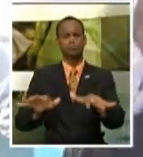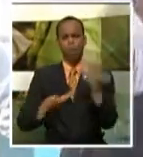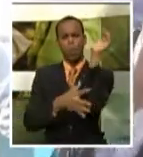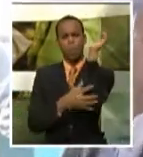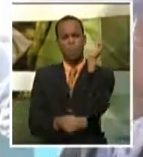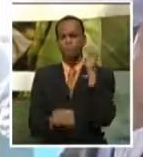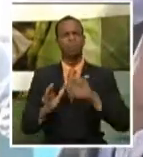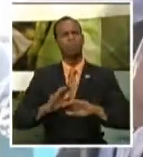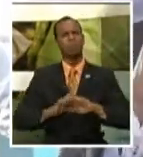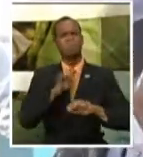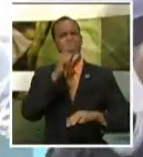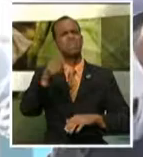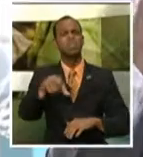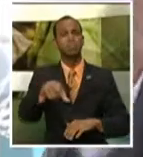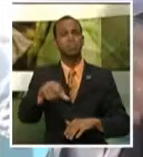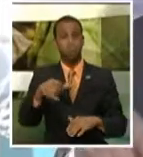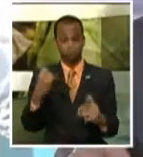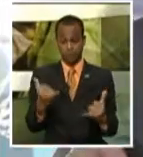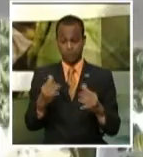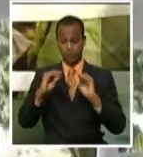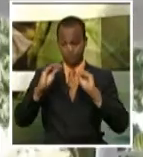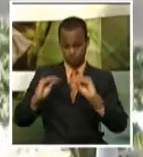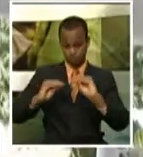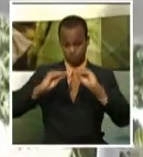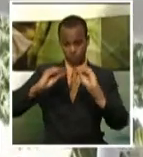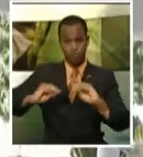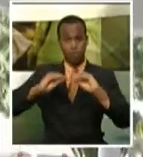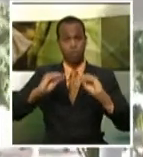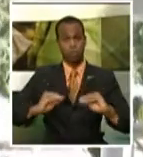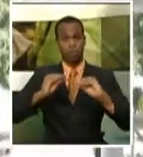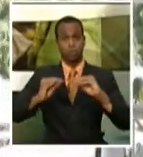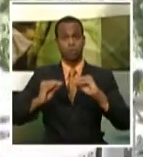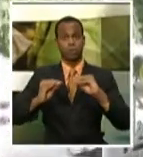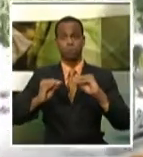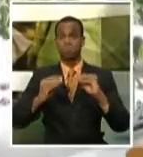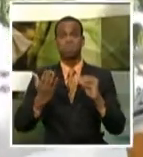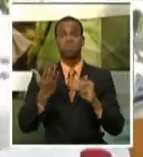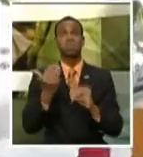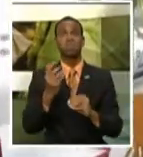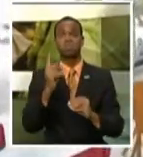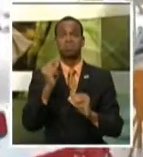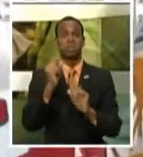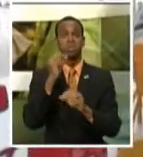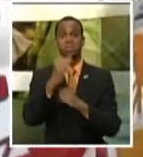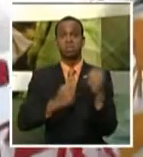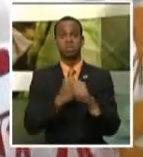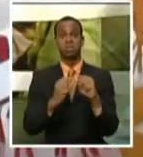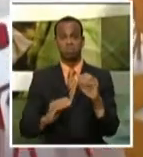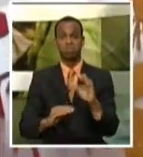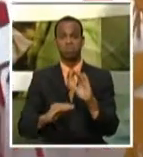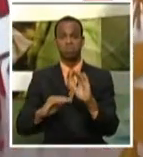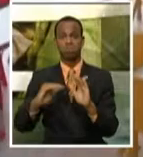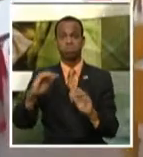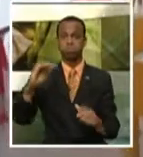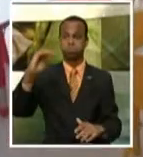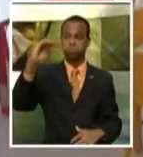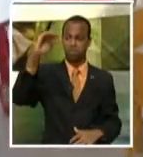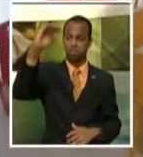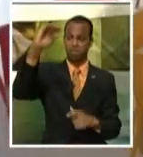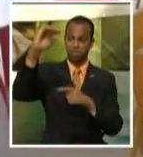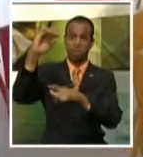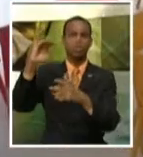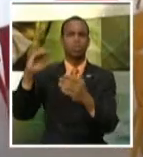educamos hoy a los niños de la República Dominicana, en 15 o 20 años la República Dominicana tendrá una